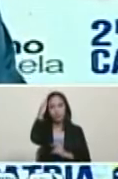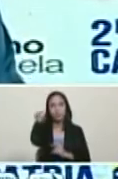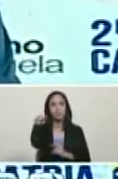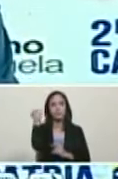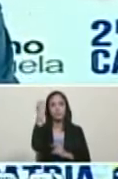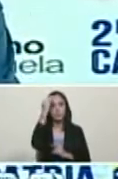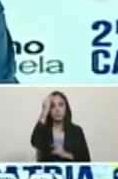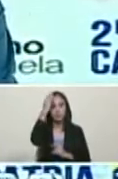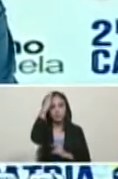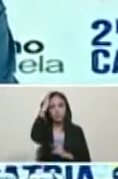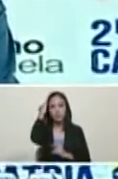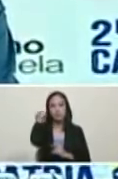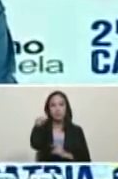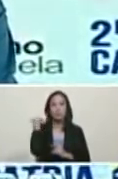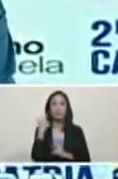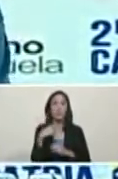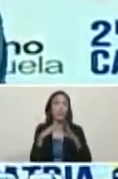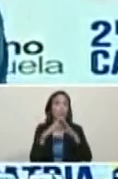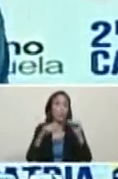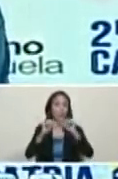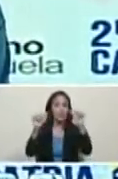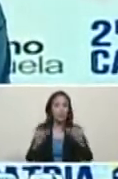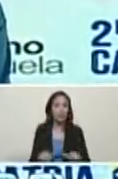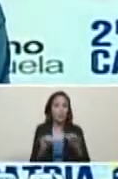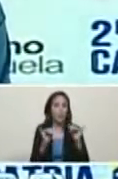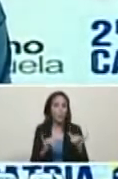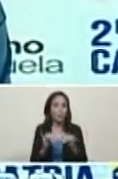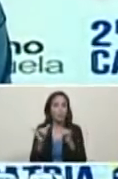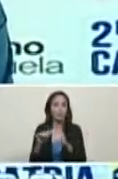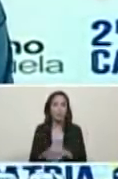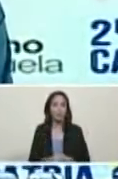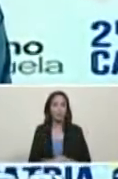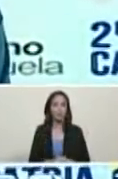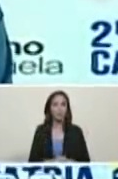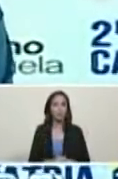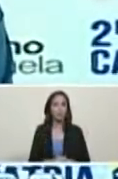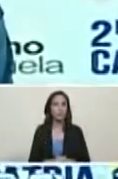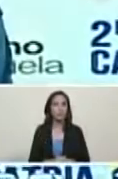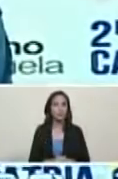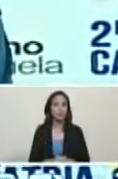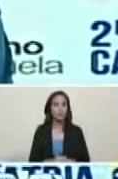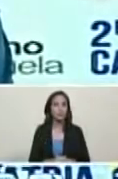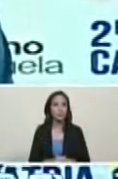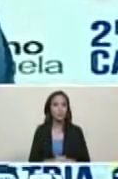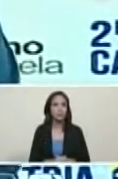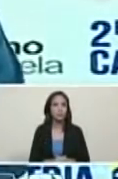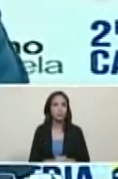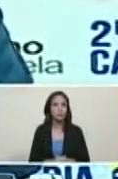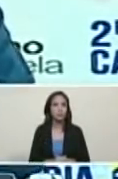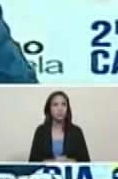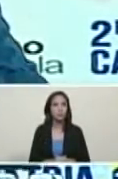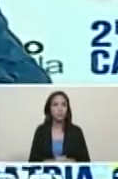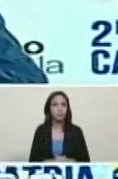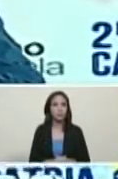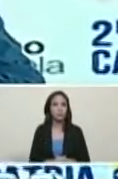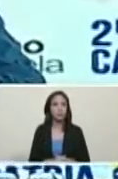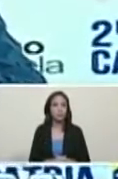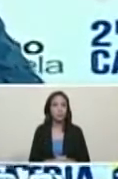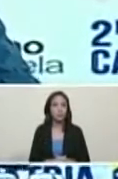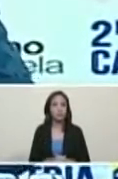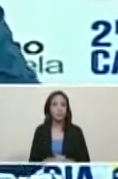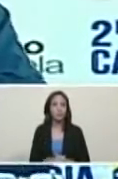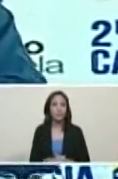y todos los sistemas de protección directa a través del sistema patria, no